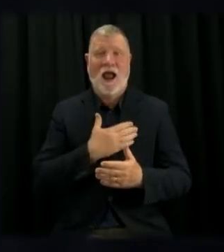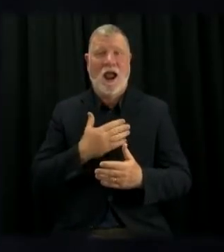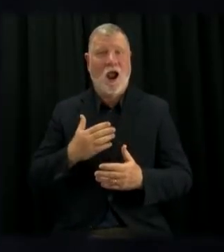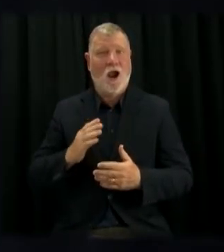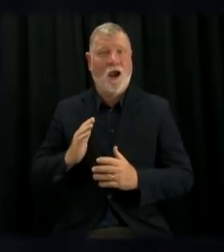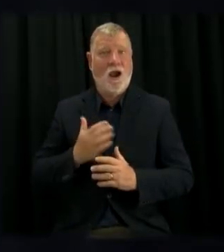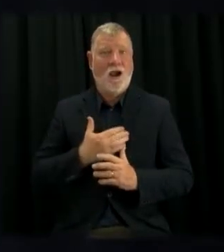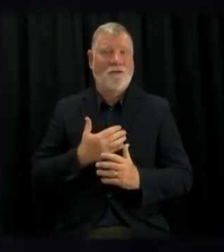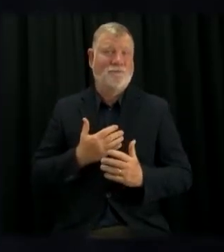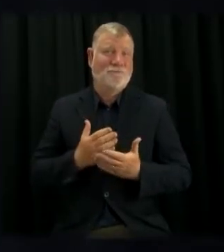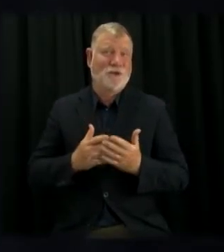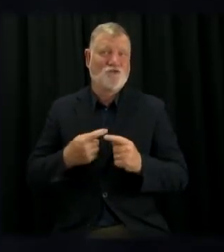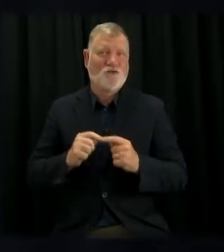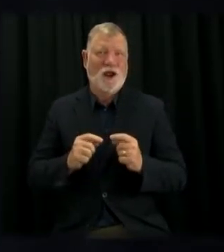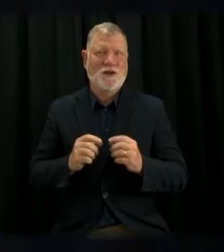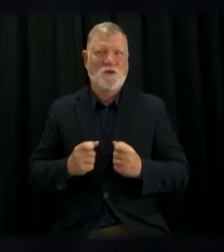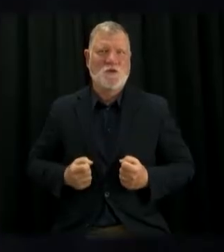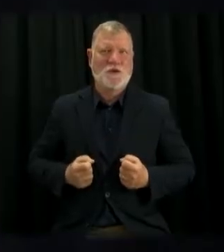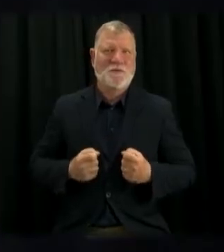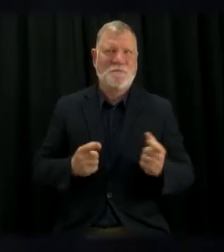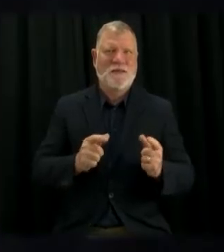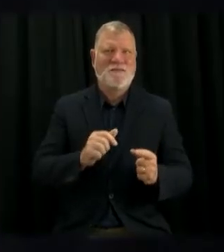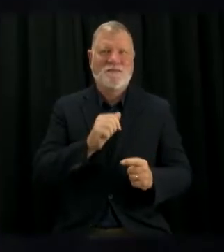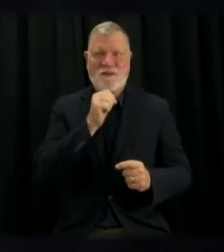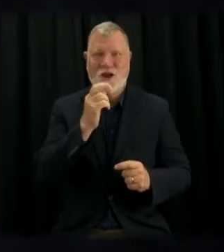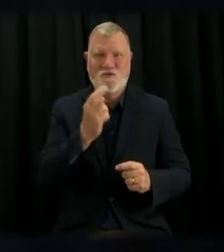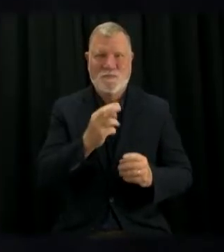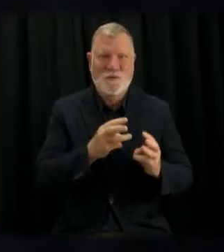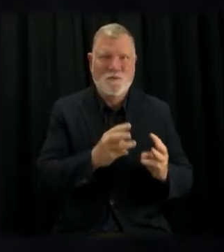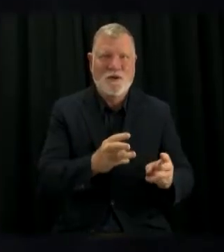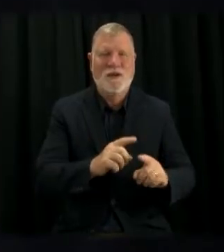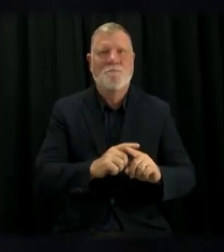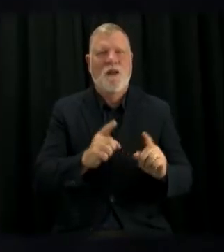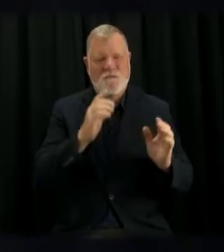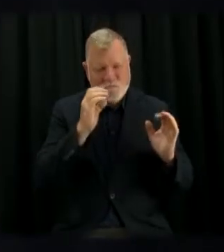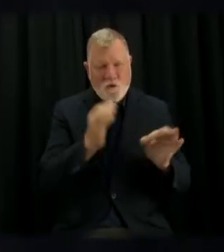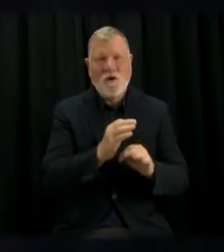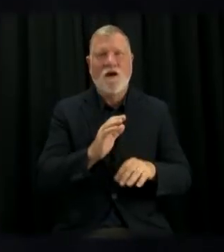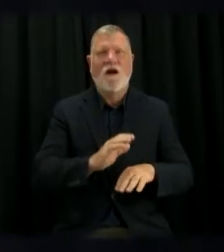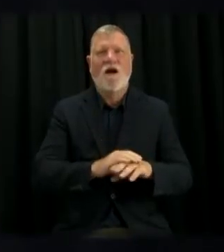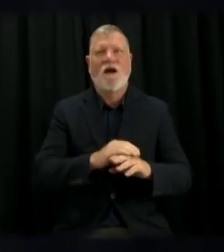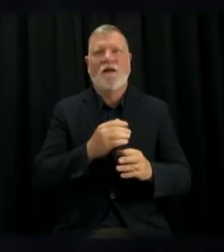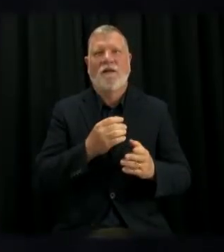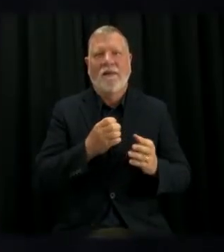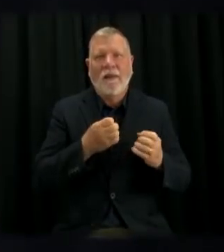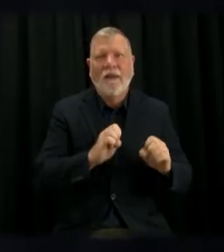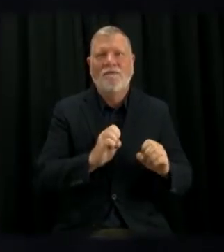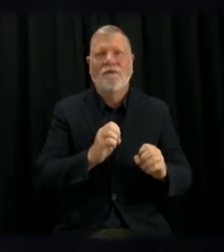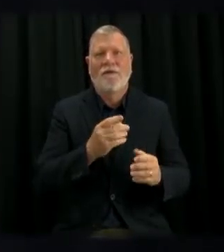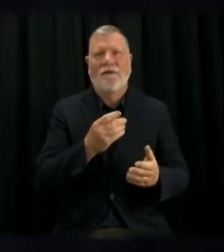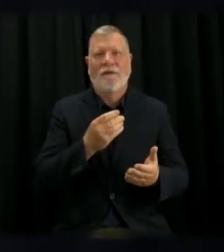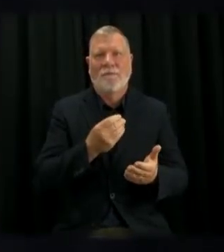alguna intención de nuestra parte de poder expandir fondos de una manera sin